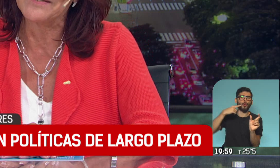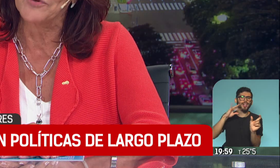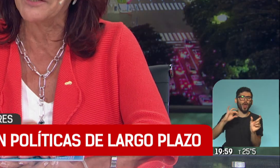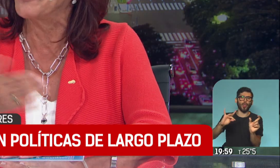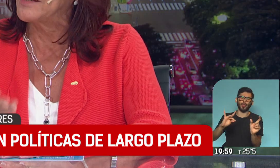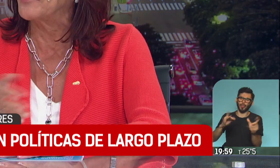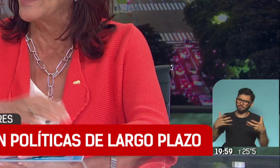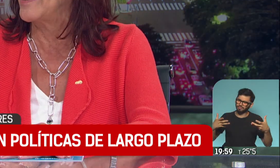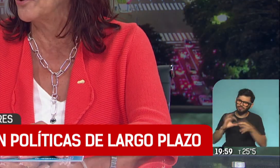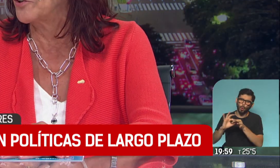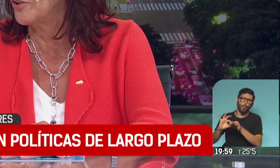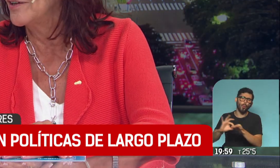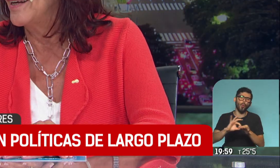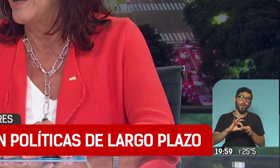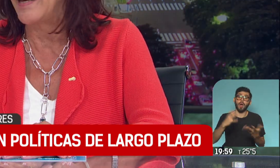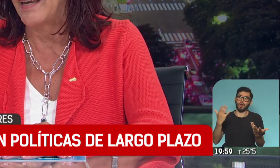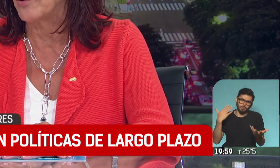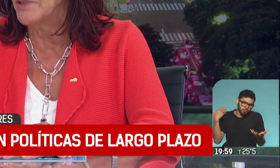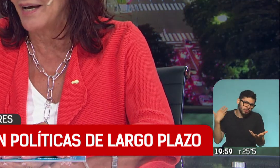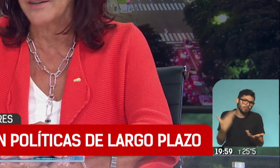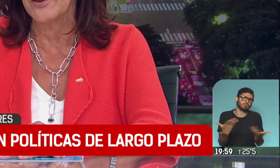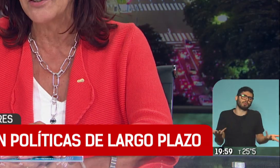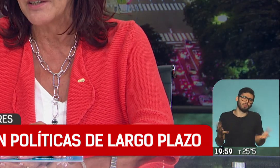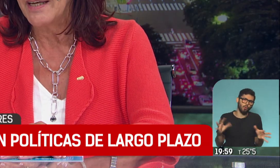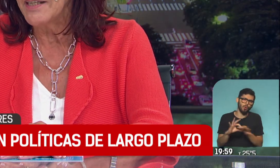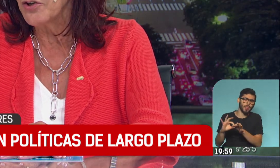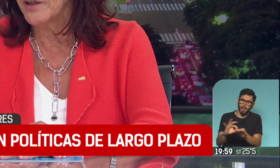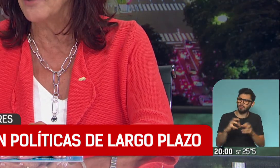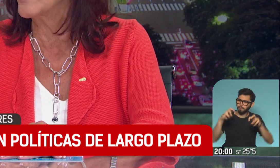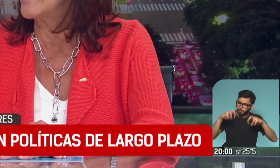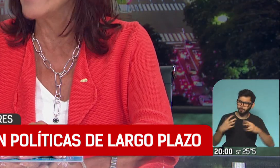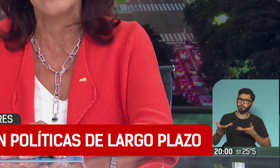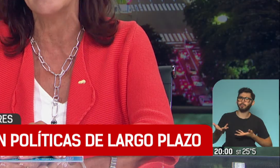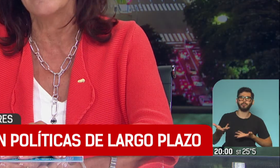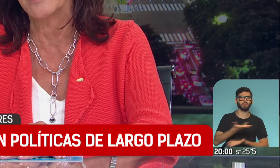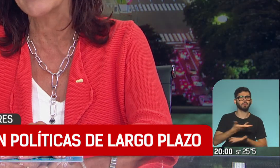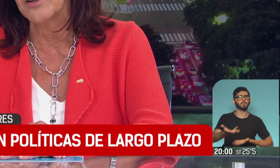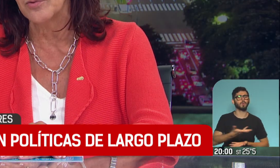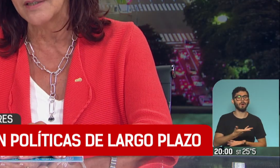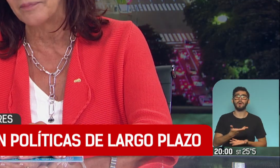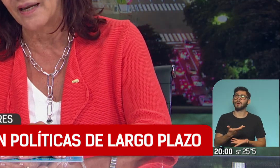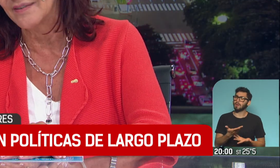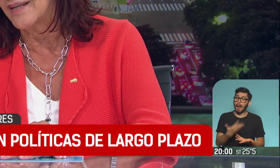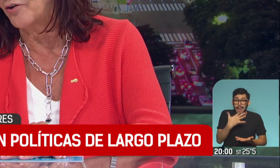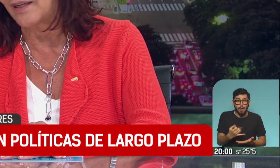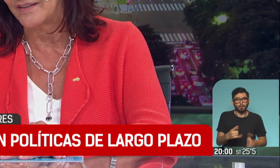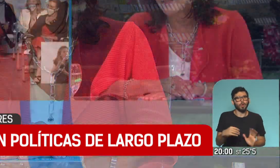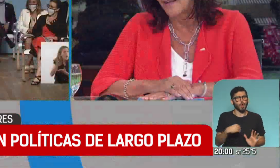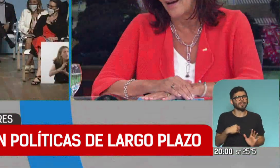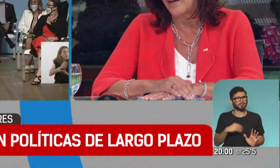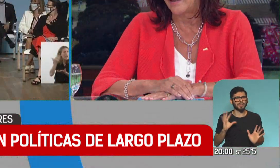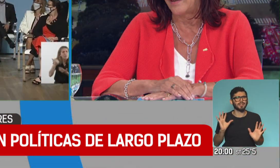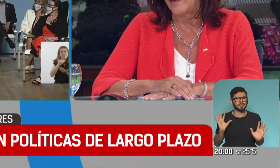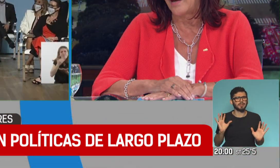y ponernos en el lugar del otro escucharnos y yo creo que sí la verdad que tengo mucha esperanza hoy le